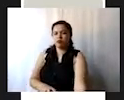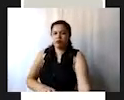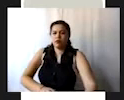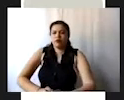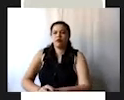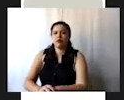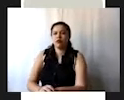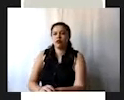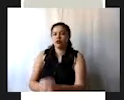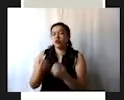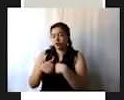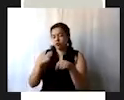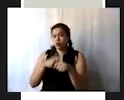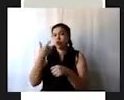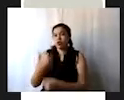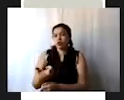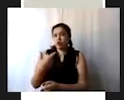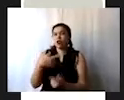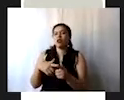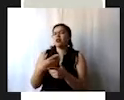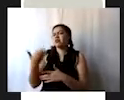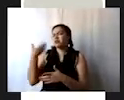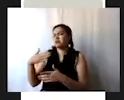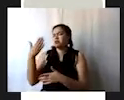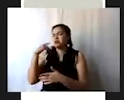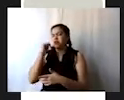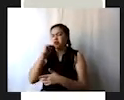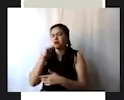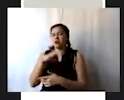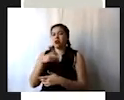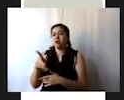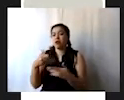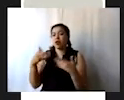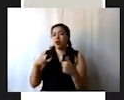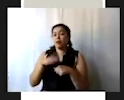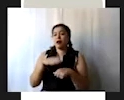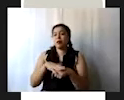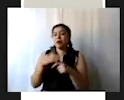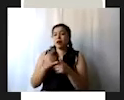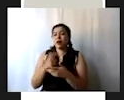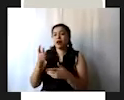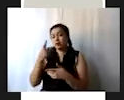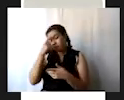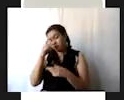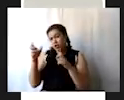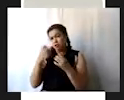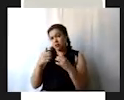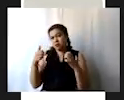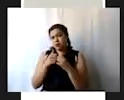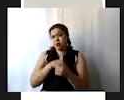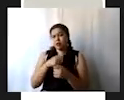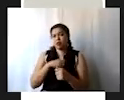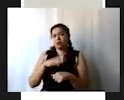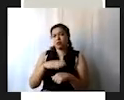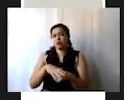sociales y económicos que han estado ahí históricamente, pero que sin duda se han agudizado por el tema de la pandemia. Para